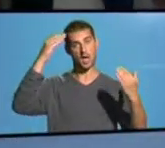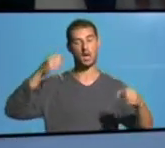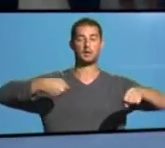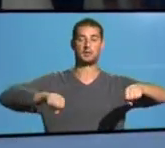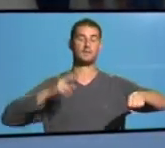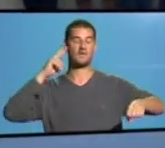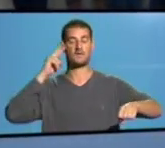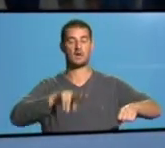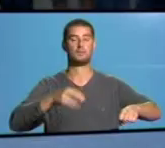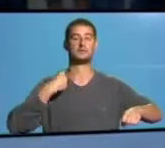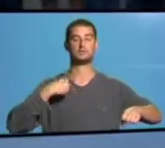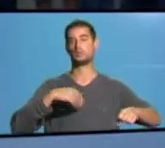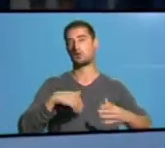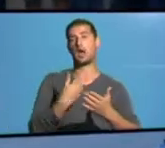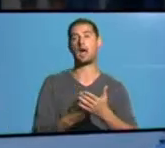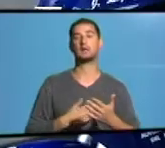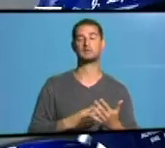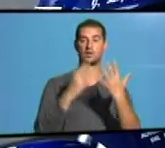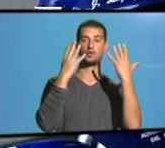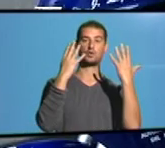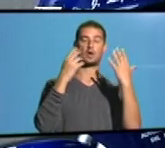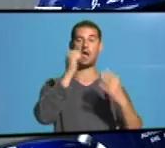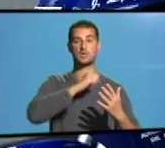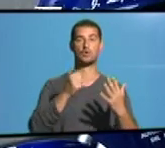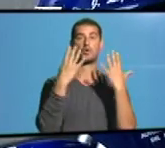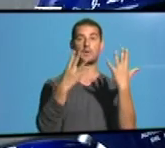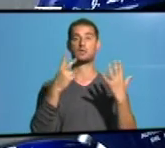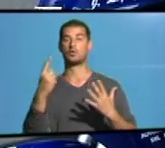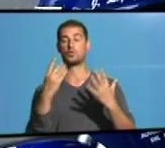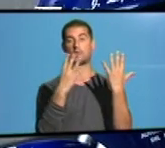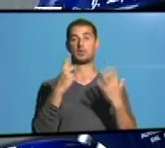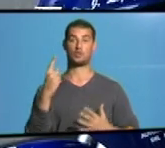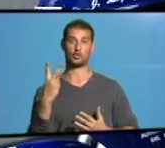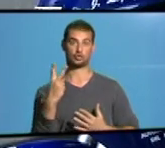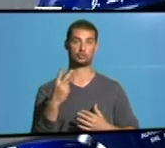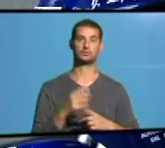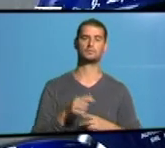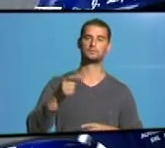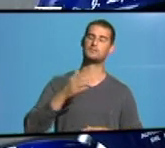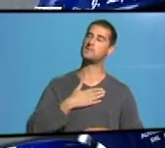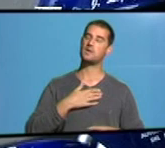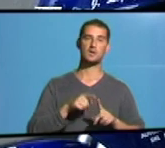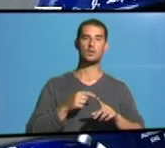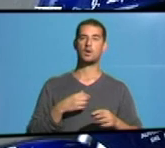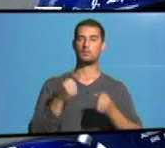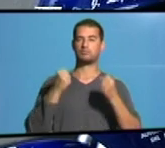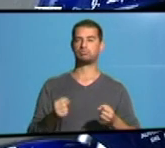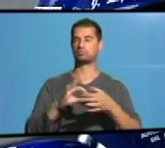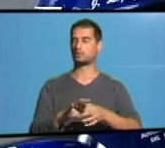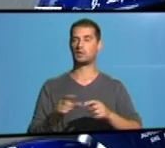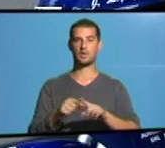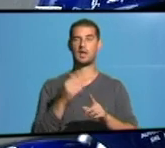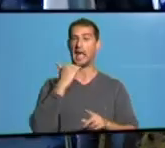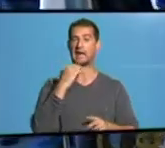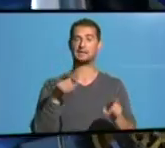López Mella competiu ata a tempada 91-92. Era casi como un hermano, porque echamos muchos años